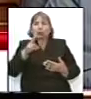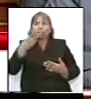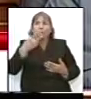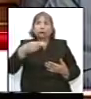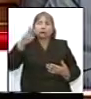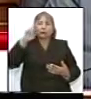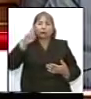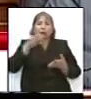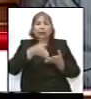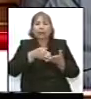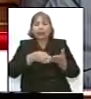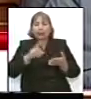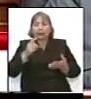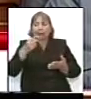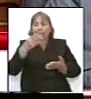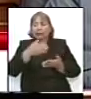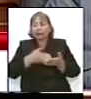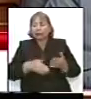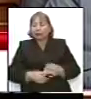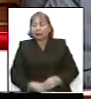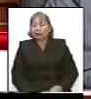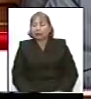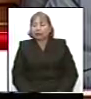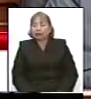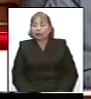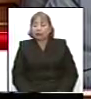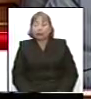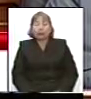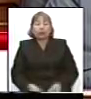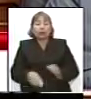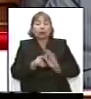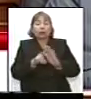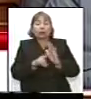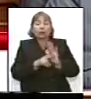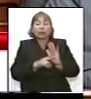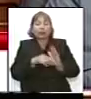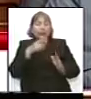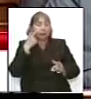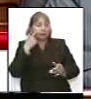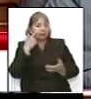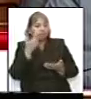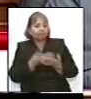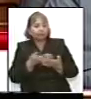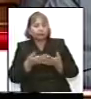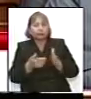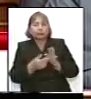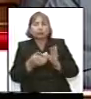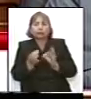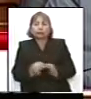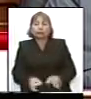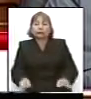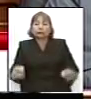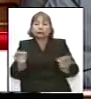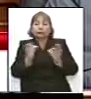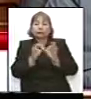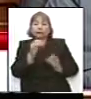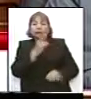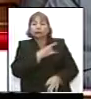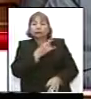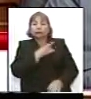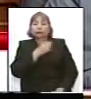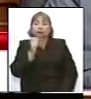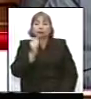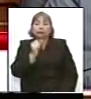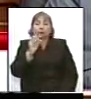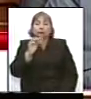piso y parte del primer piso. La propuesta normativa reconoce la importancia de la Universidad Nacional